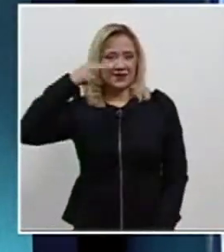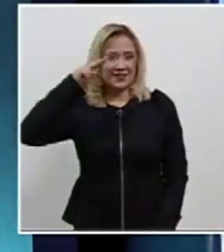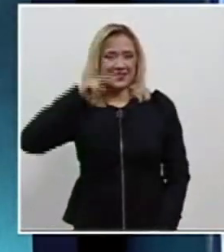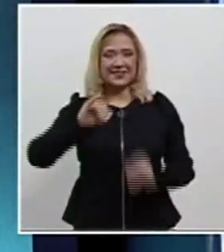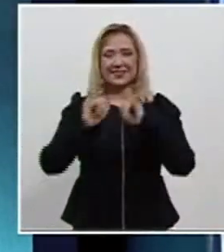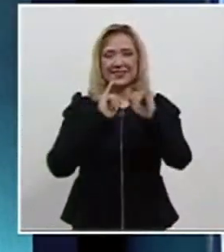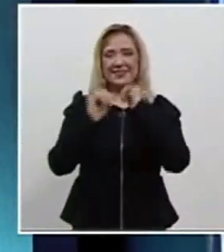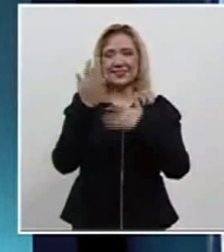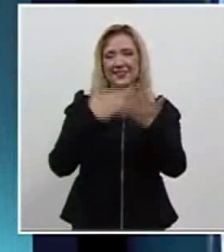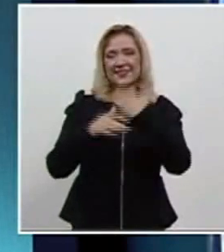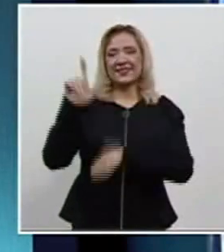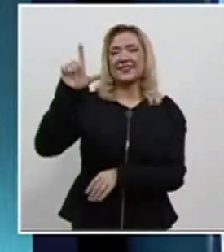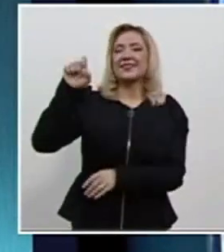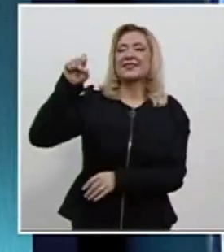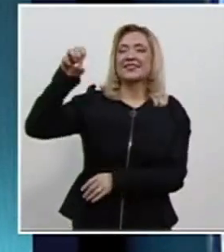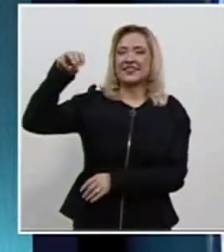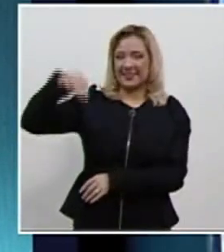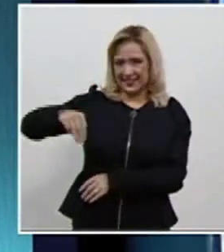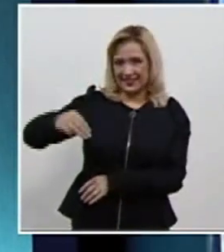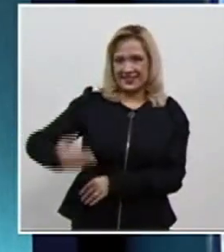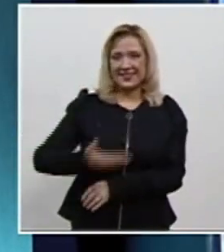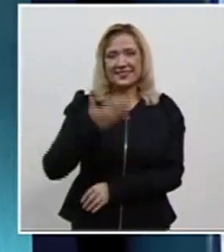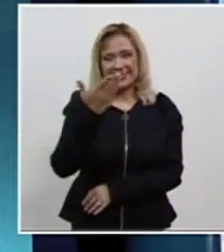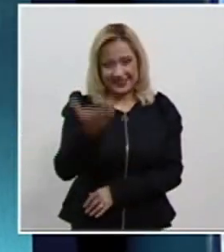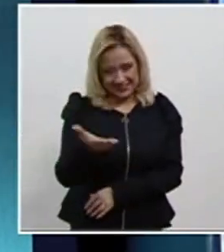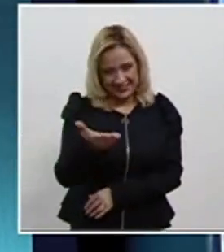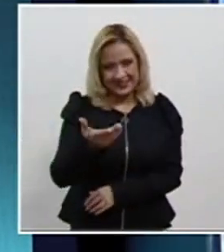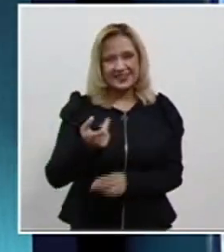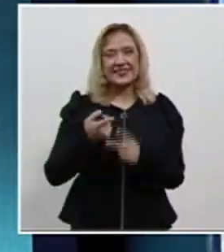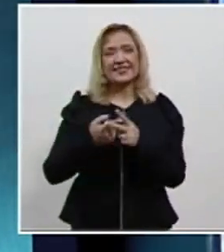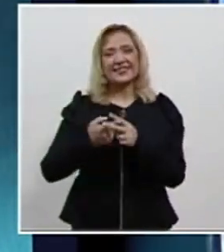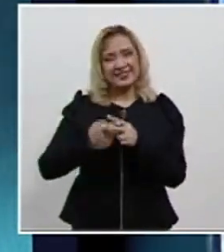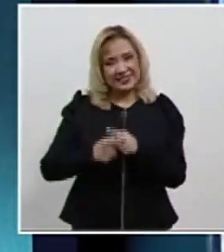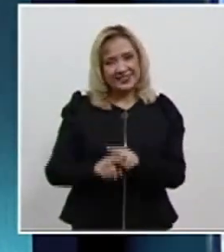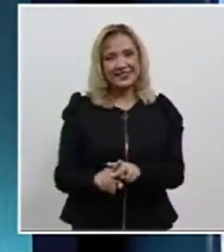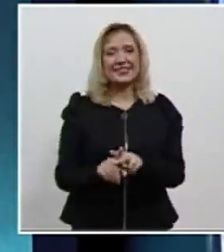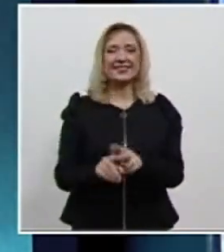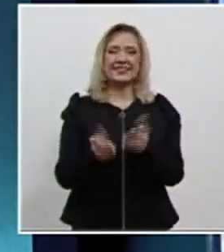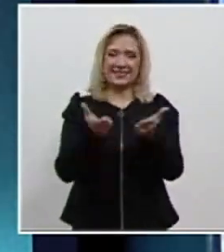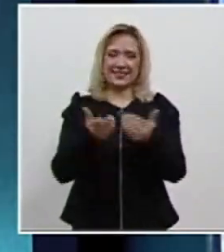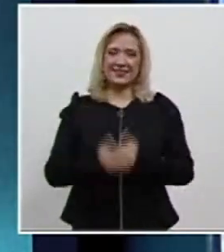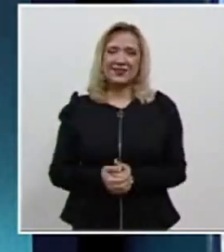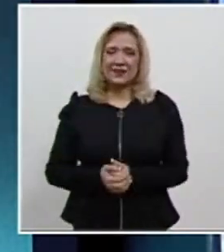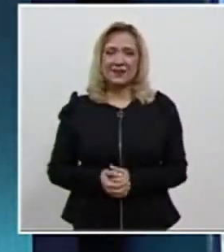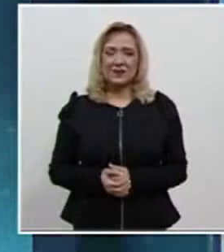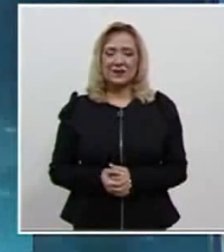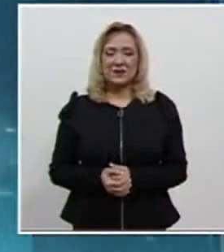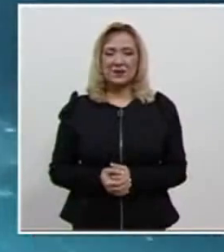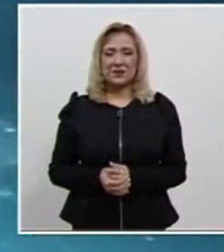Nidia Díaz en la interpretación en lengua de señas mexicana. Es así como comenzamos.